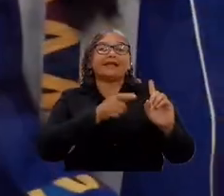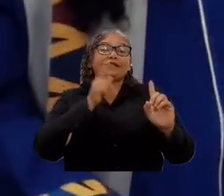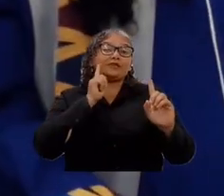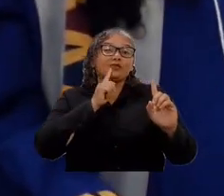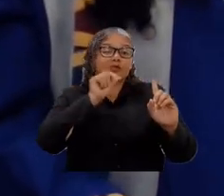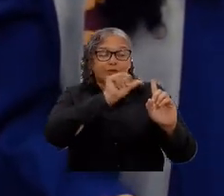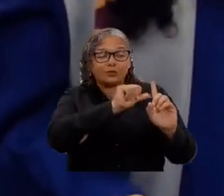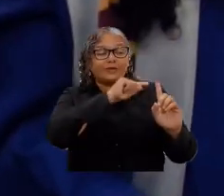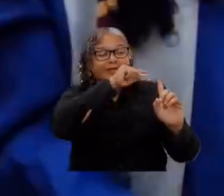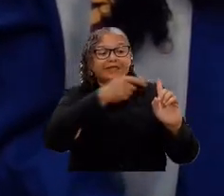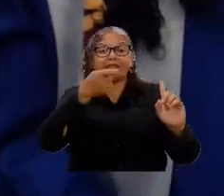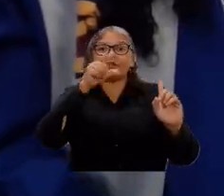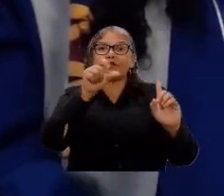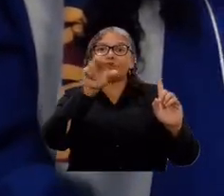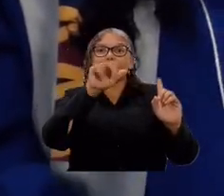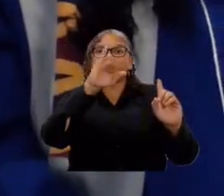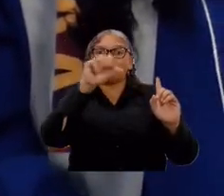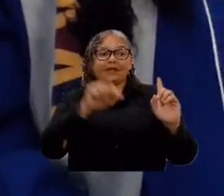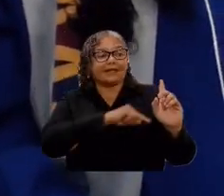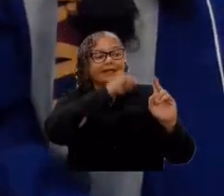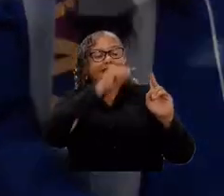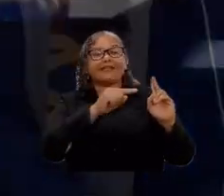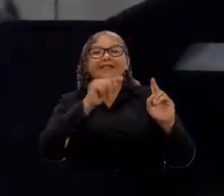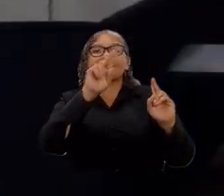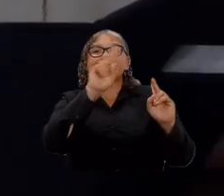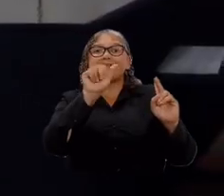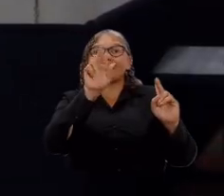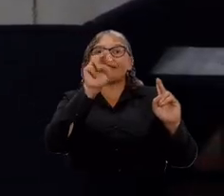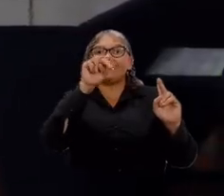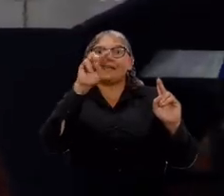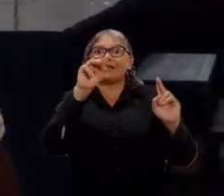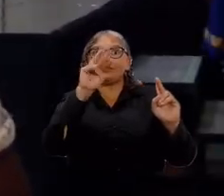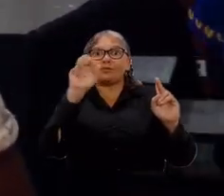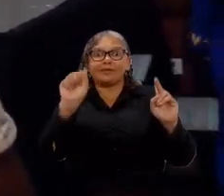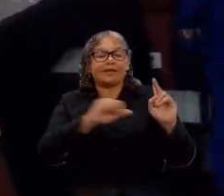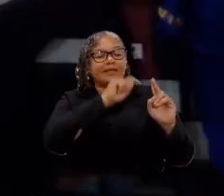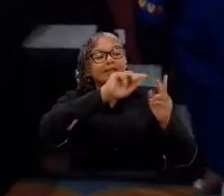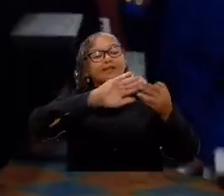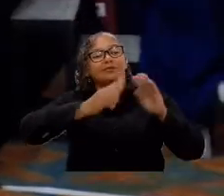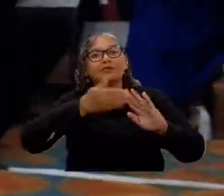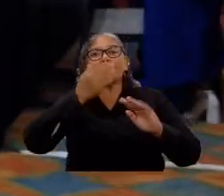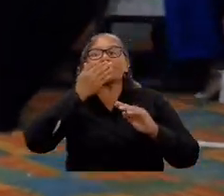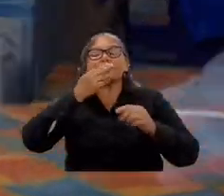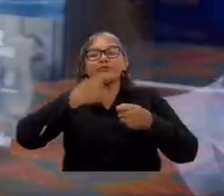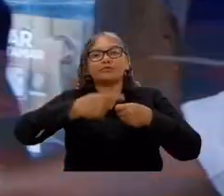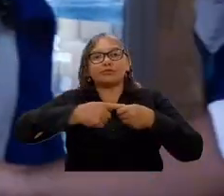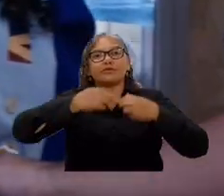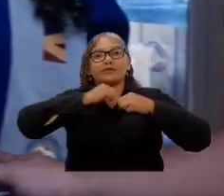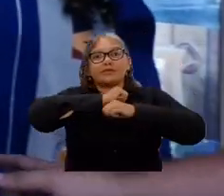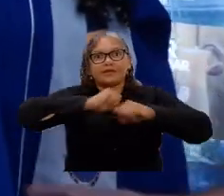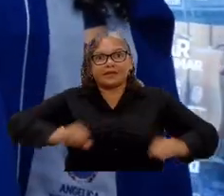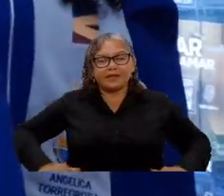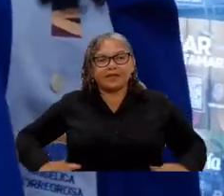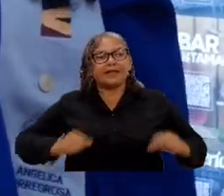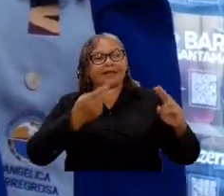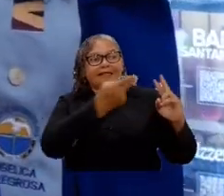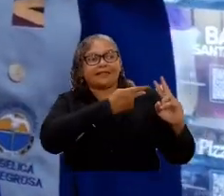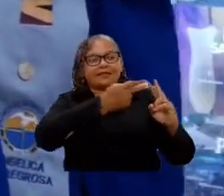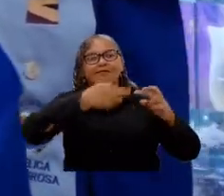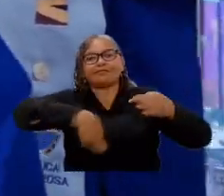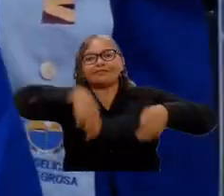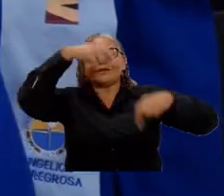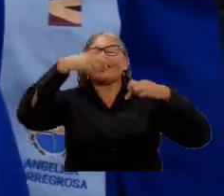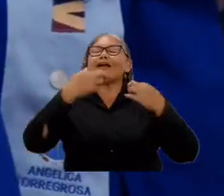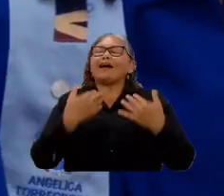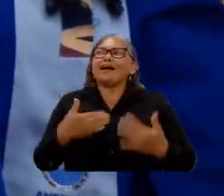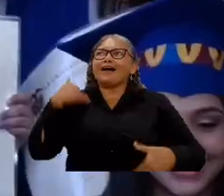Gloria Payares, con condición de discapacidad auditiva, y Sarneigua Salcedo, de la comunidad indígena Arhuaca, fueron algunas de las que